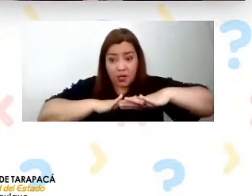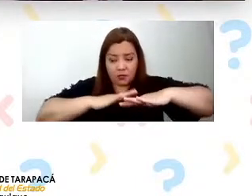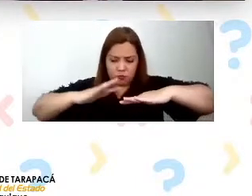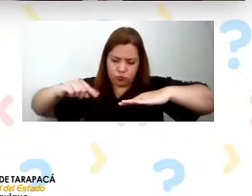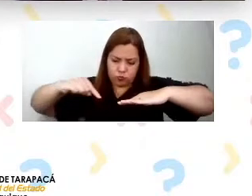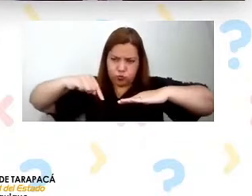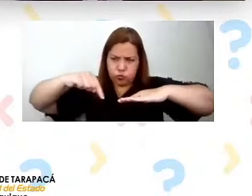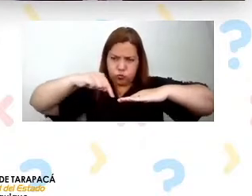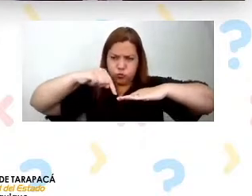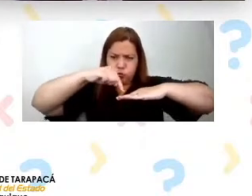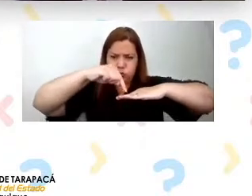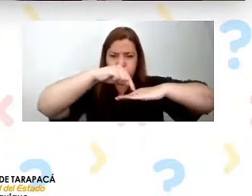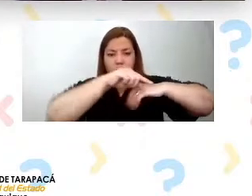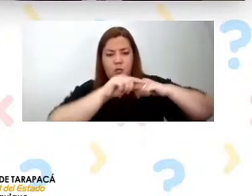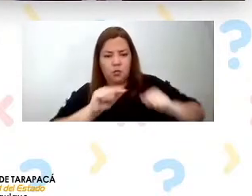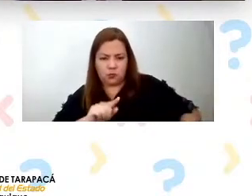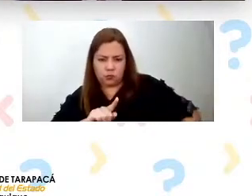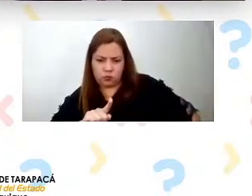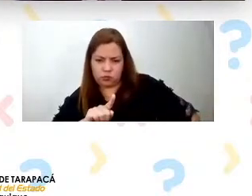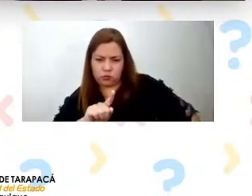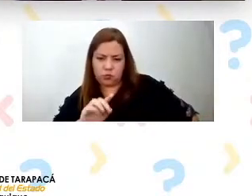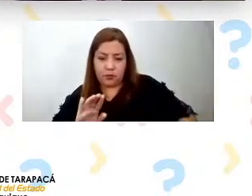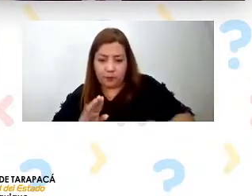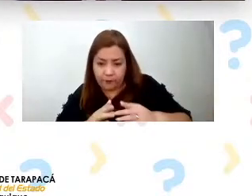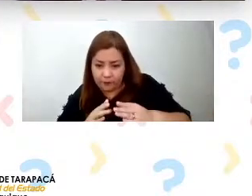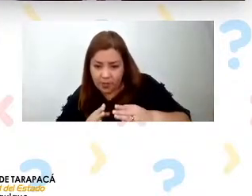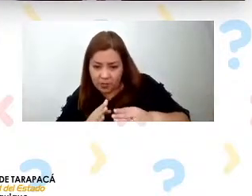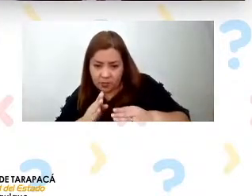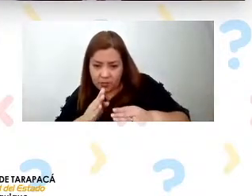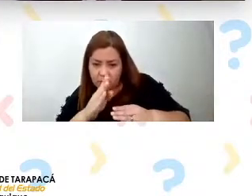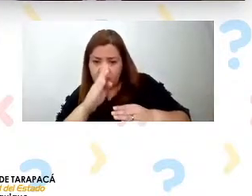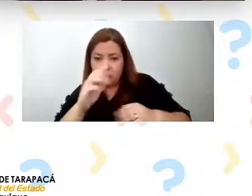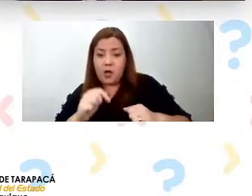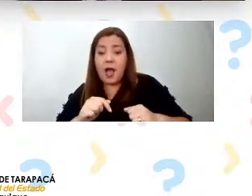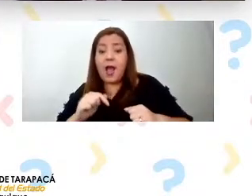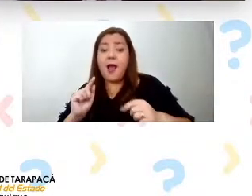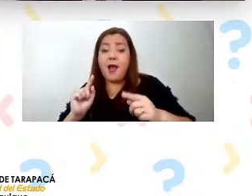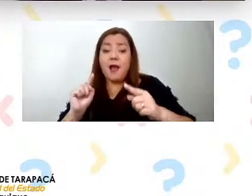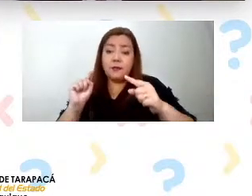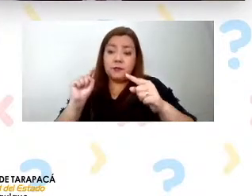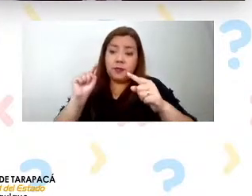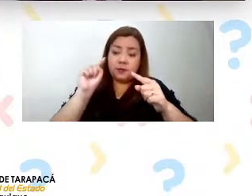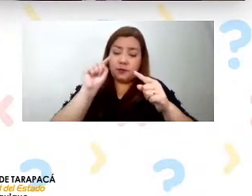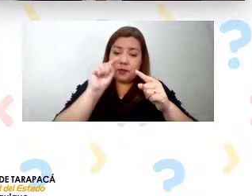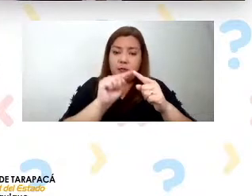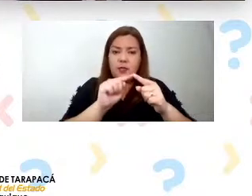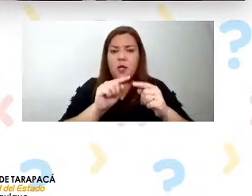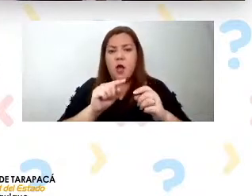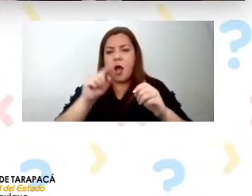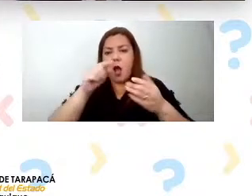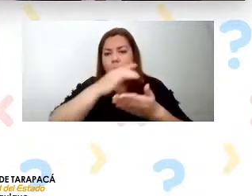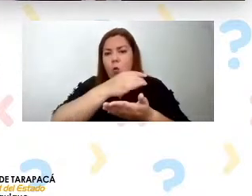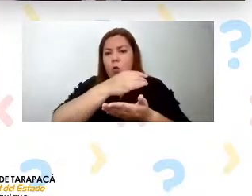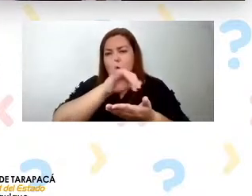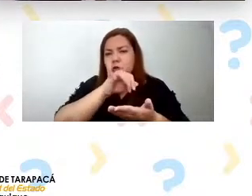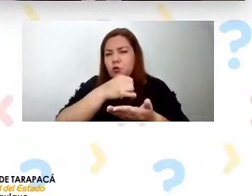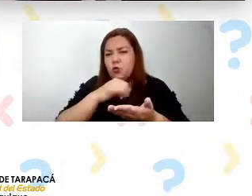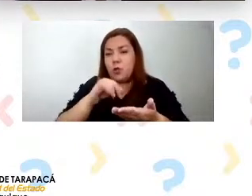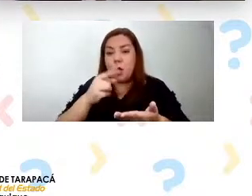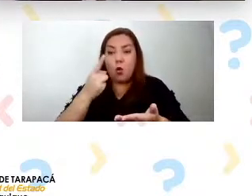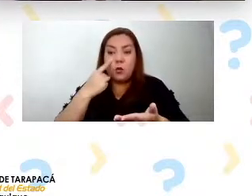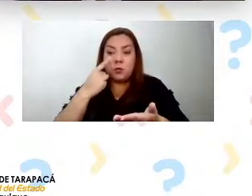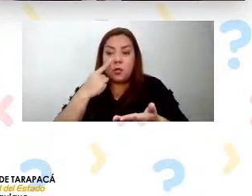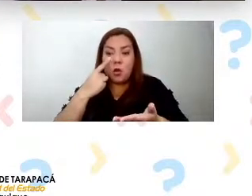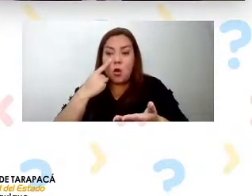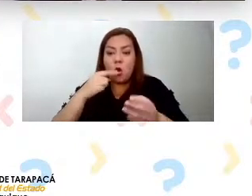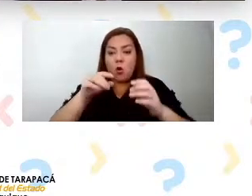es cierto?, que van atravesando hasta llegar, ¿no es cierto?, a una zona conocida como los